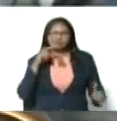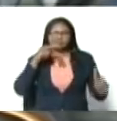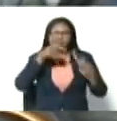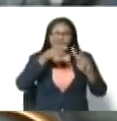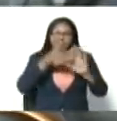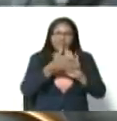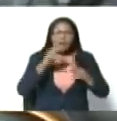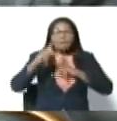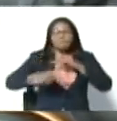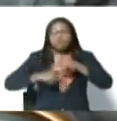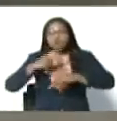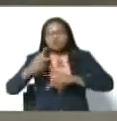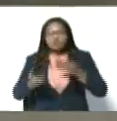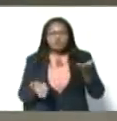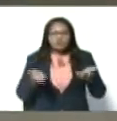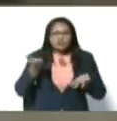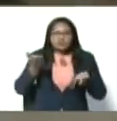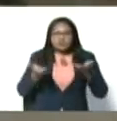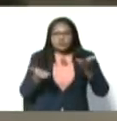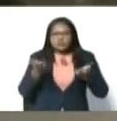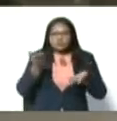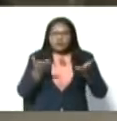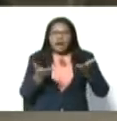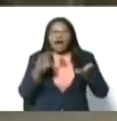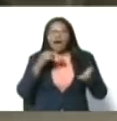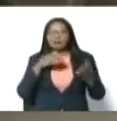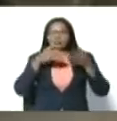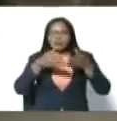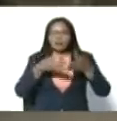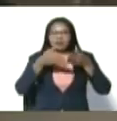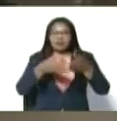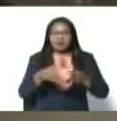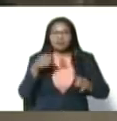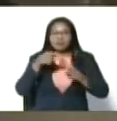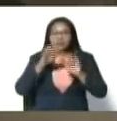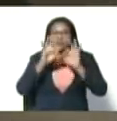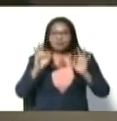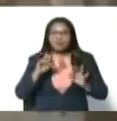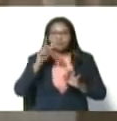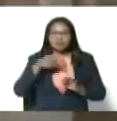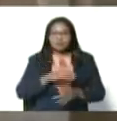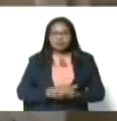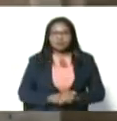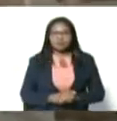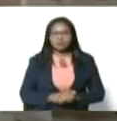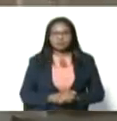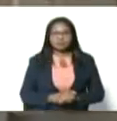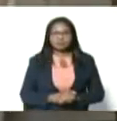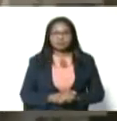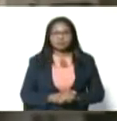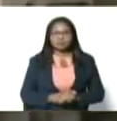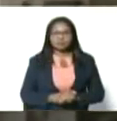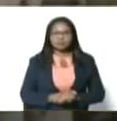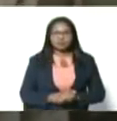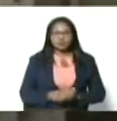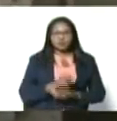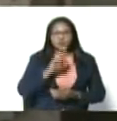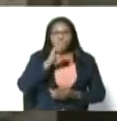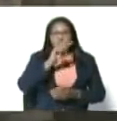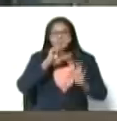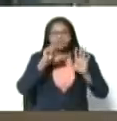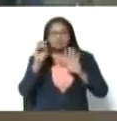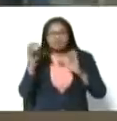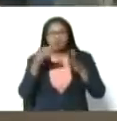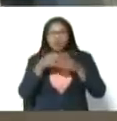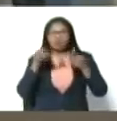un proceso de balance de carga para alimentar el horno fusor. Ese horno es sometido a unos 750 grados